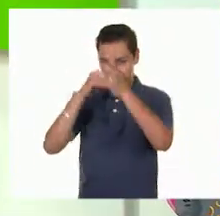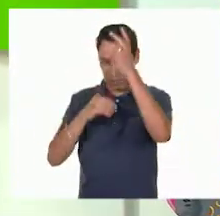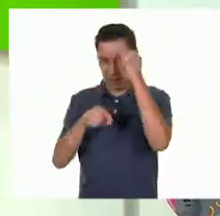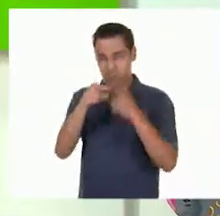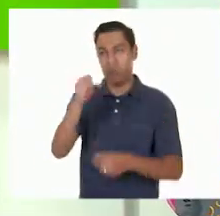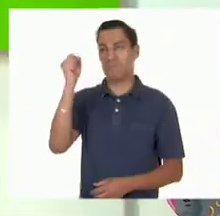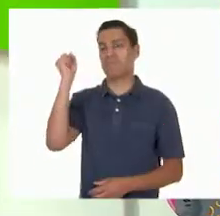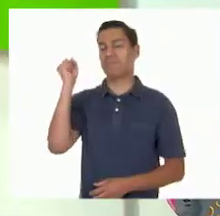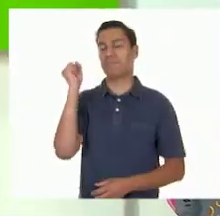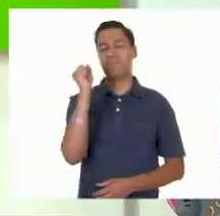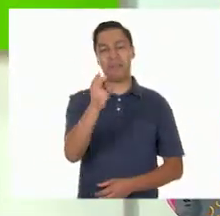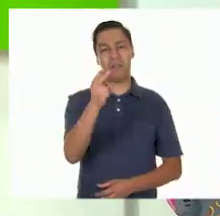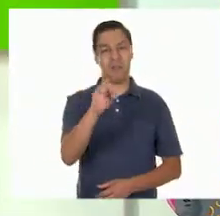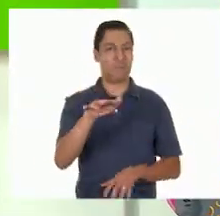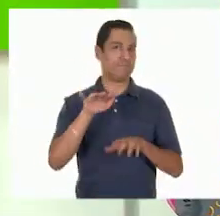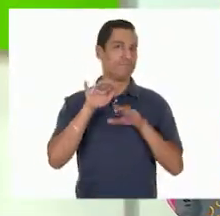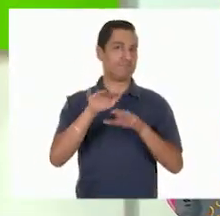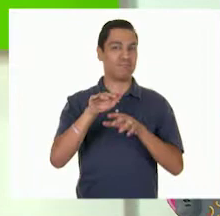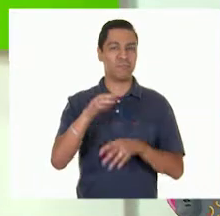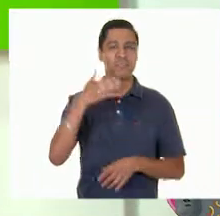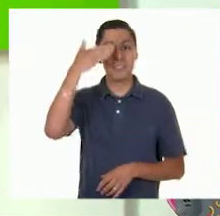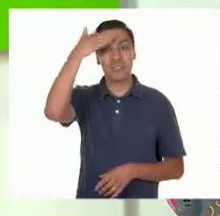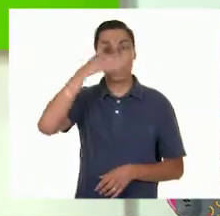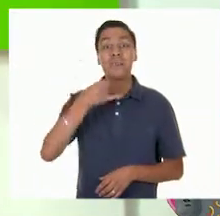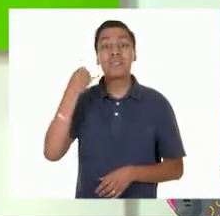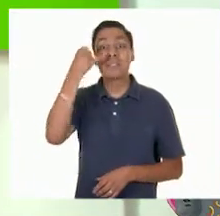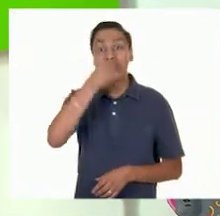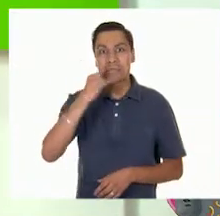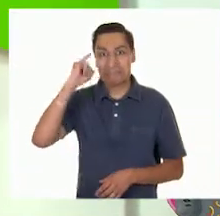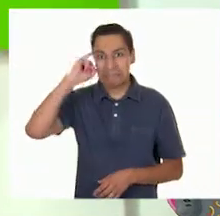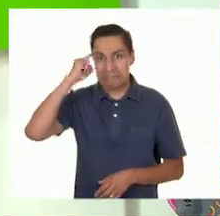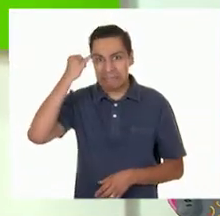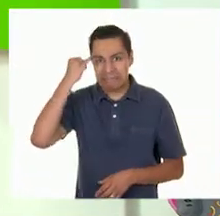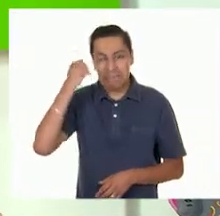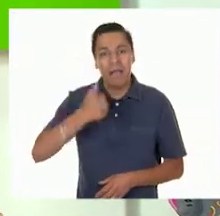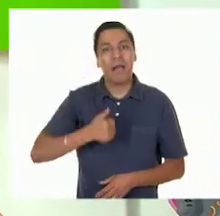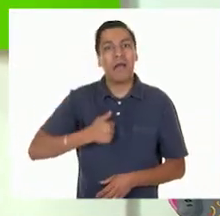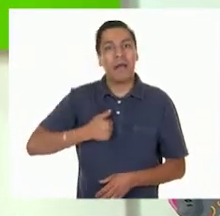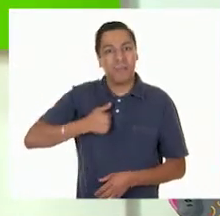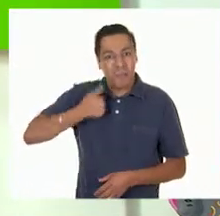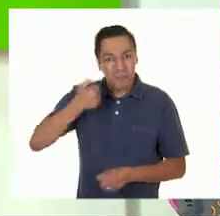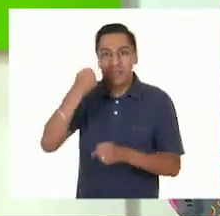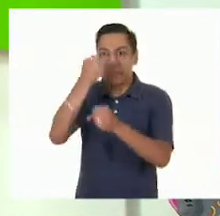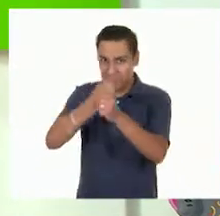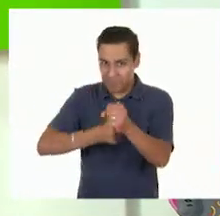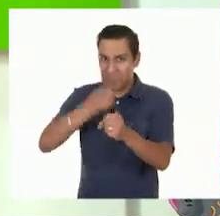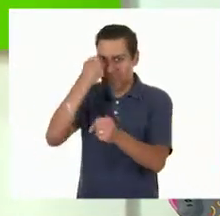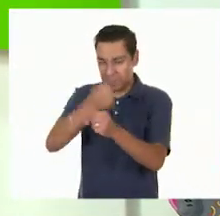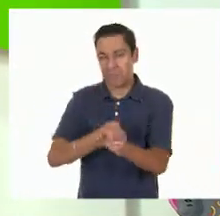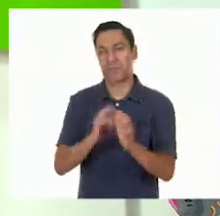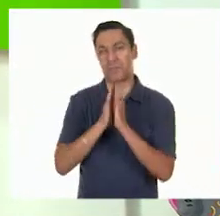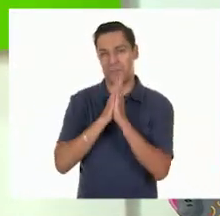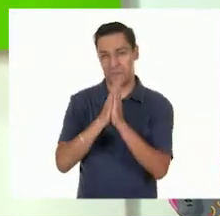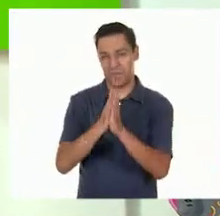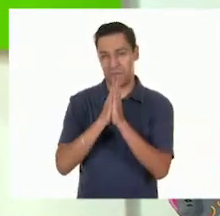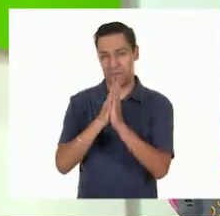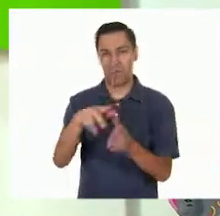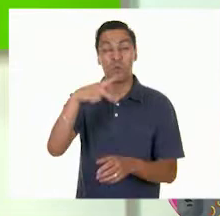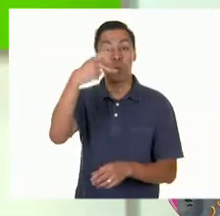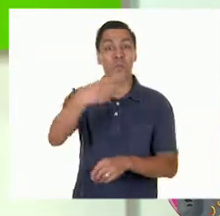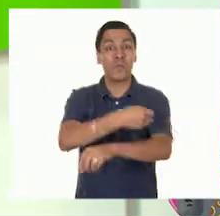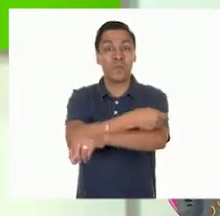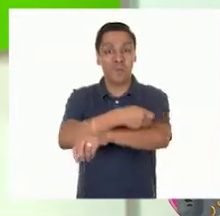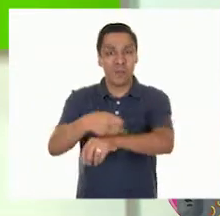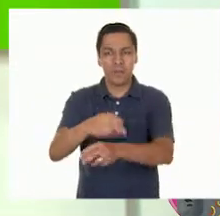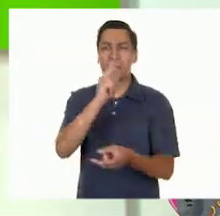fortuna de hablar una lengua indígena porque no aprovechas este momento que seguimos en casa para practicarla y pláticas con tu familia